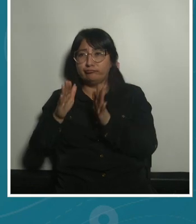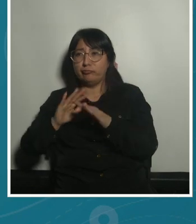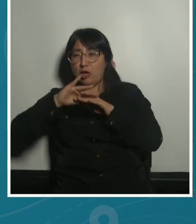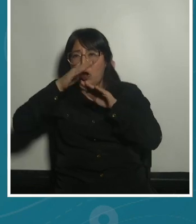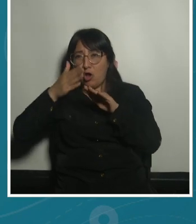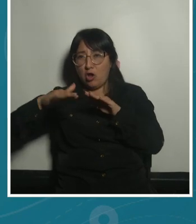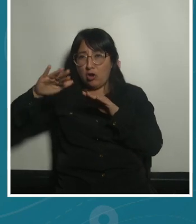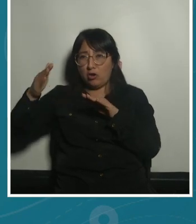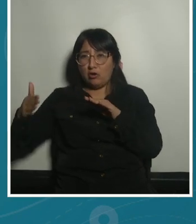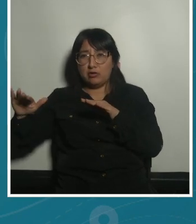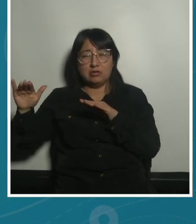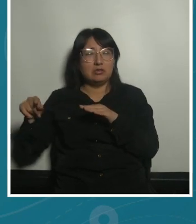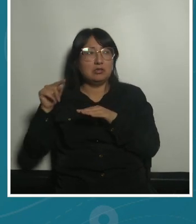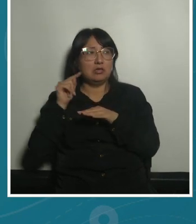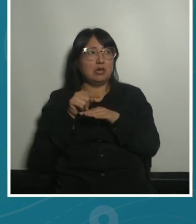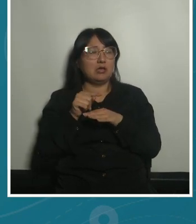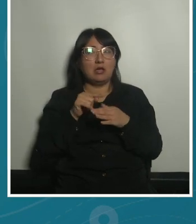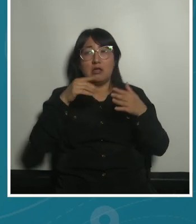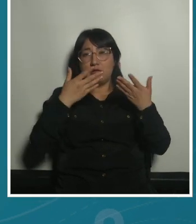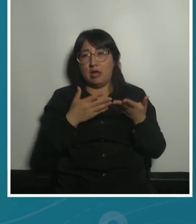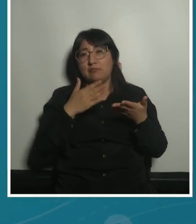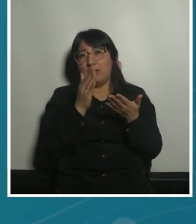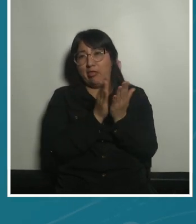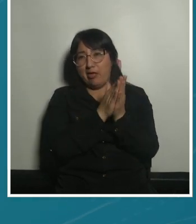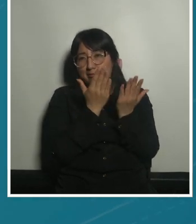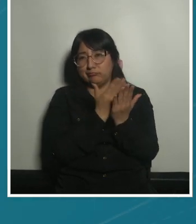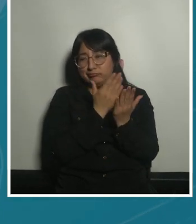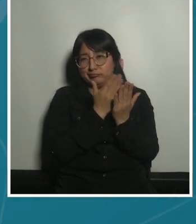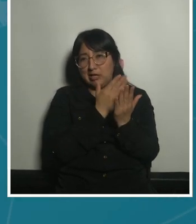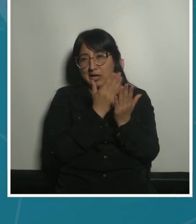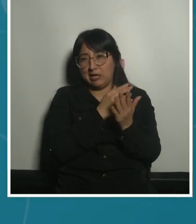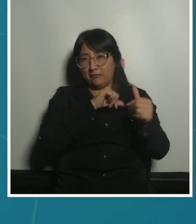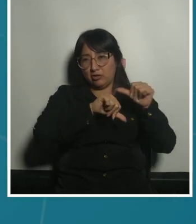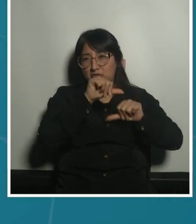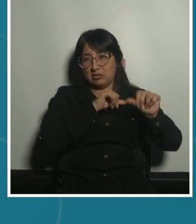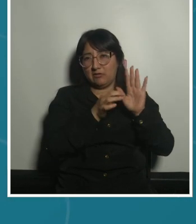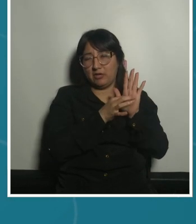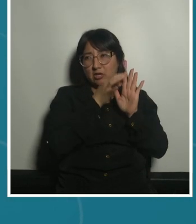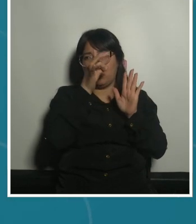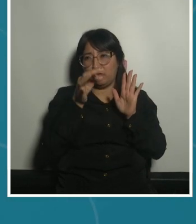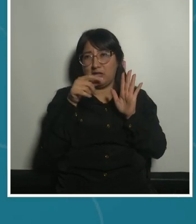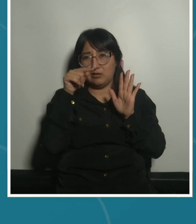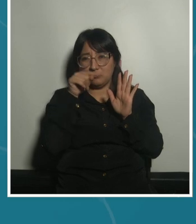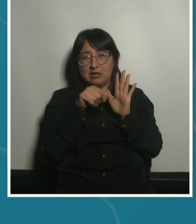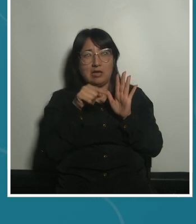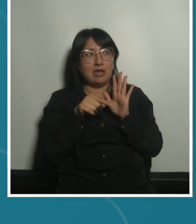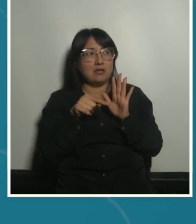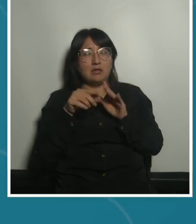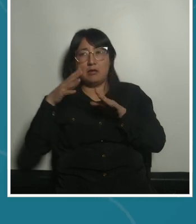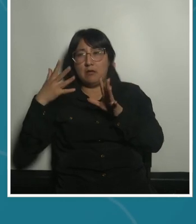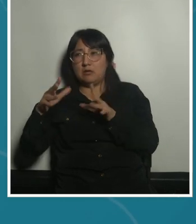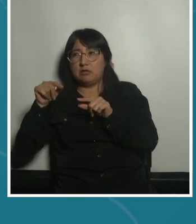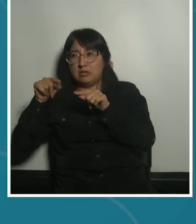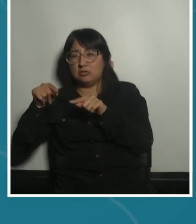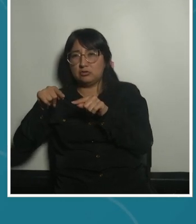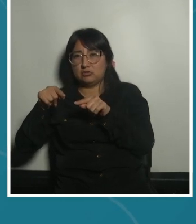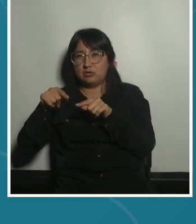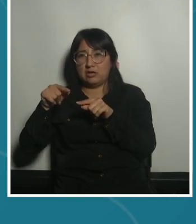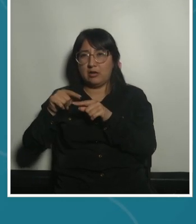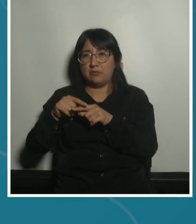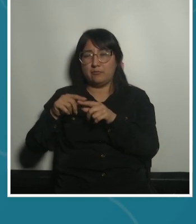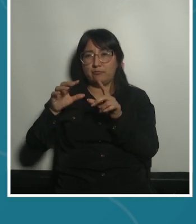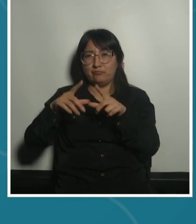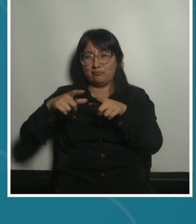zona costera, de acuerdo a la literatura científica, hasta son los mapas de Pascoe, Fenton-Coy, están también para la zona de La Serena,